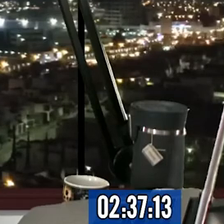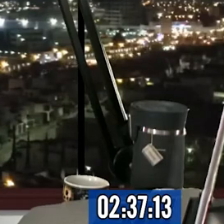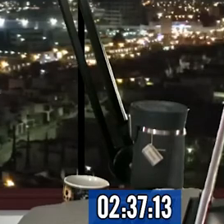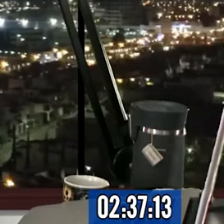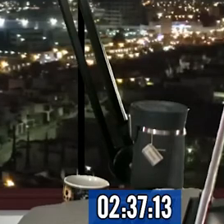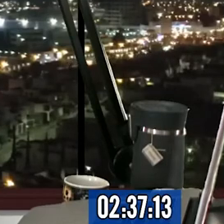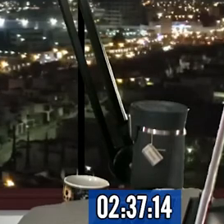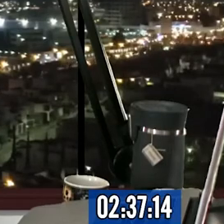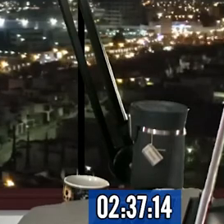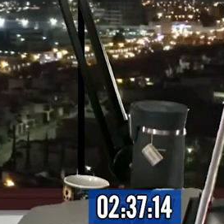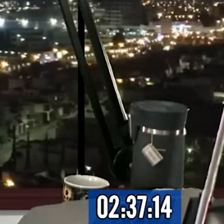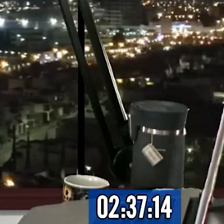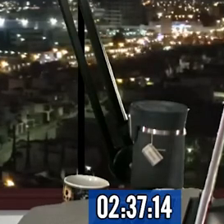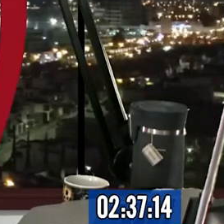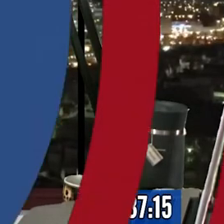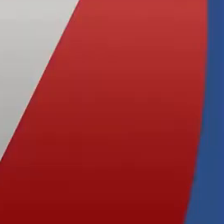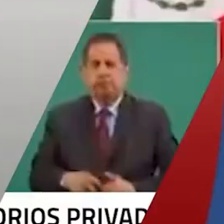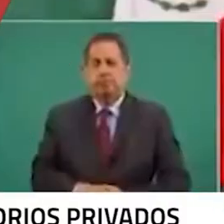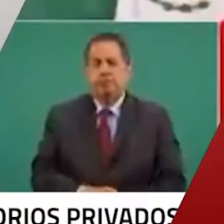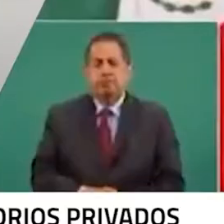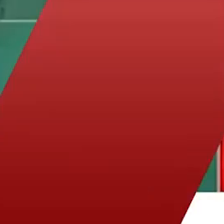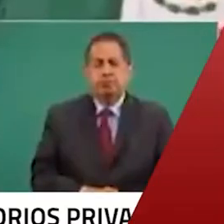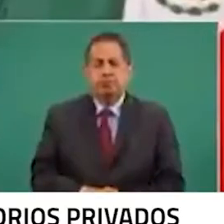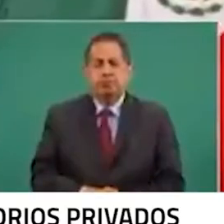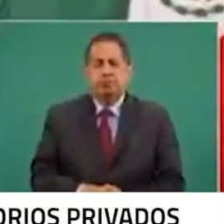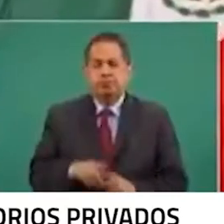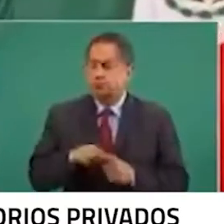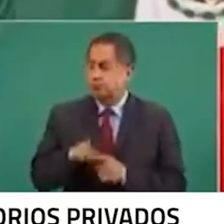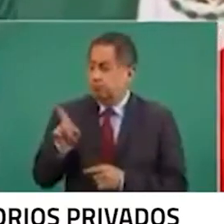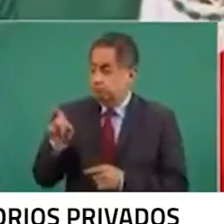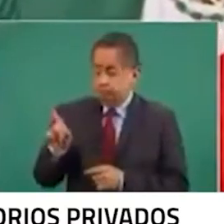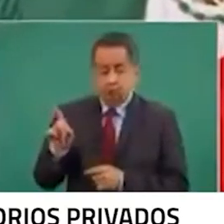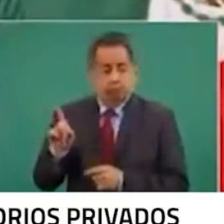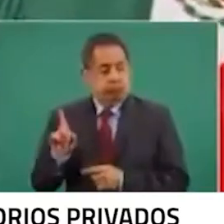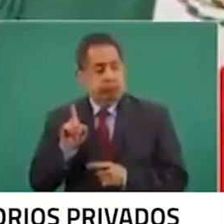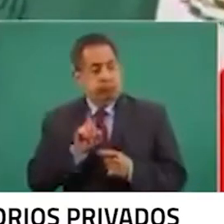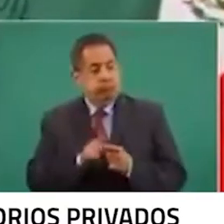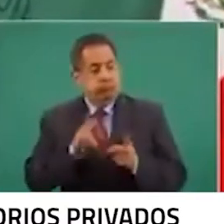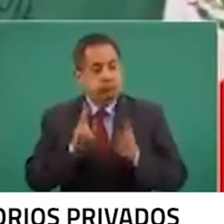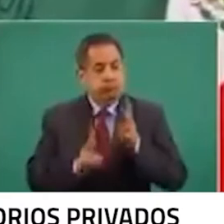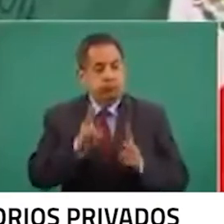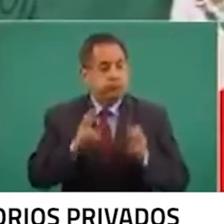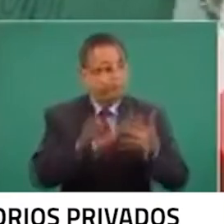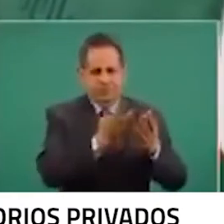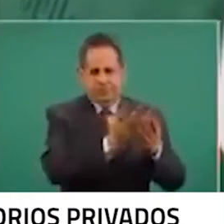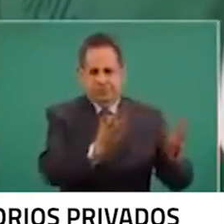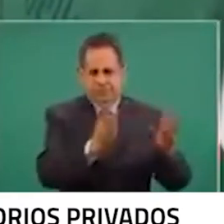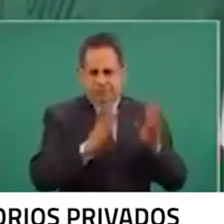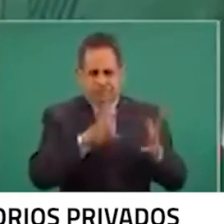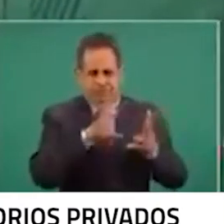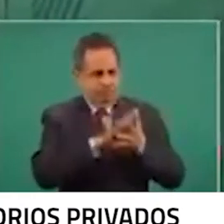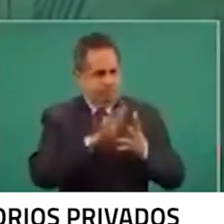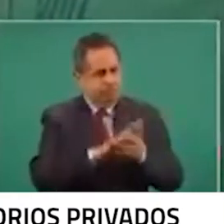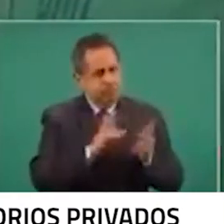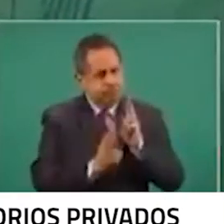penal para cancelar contratos que se hable con los proveedores de